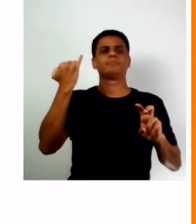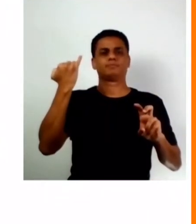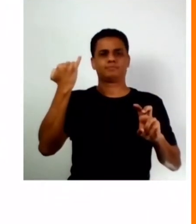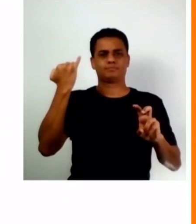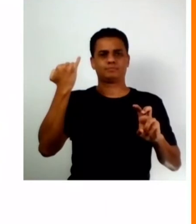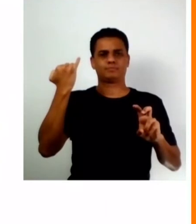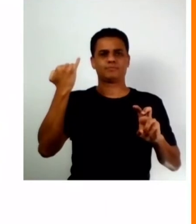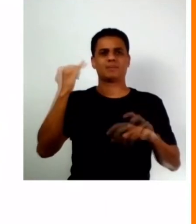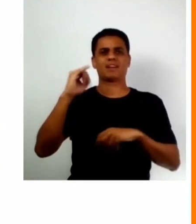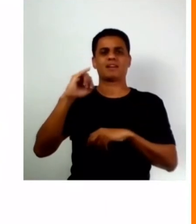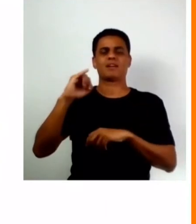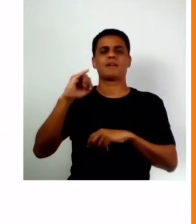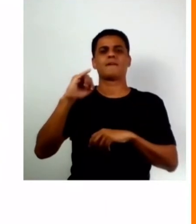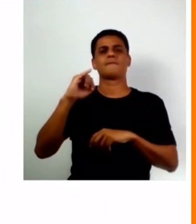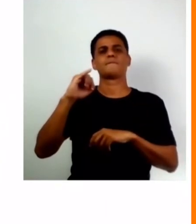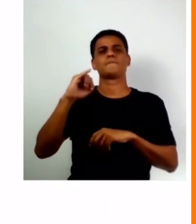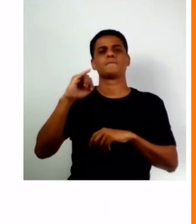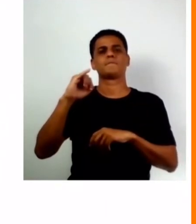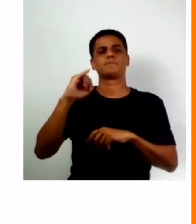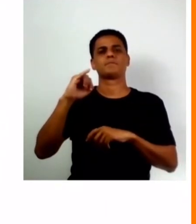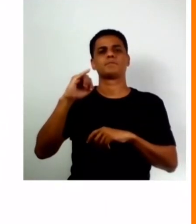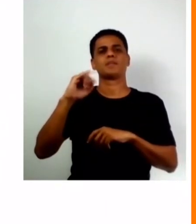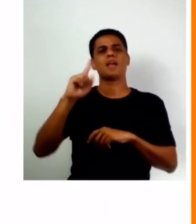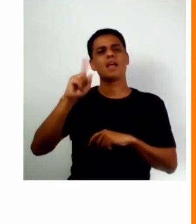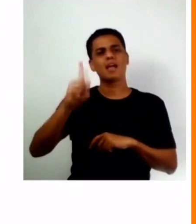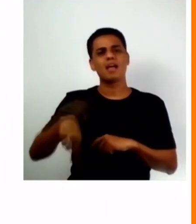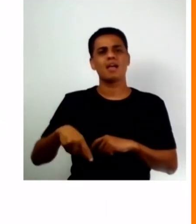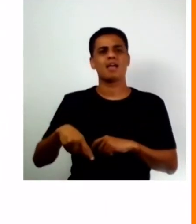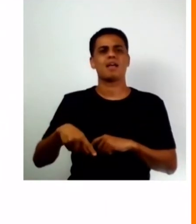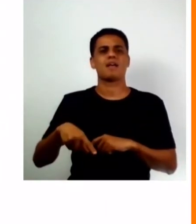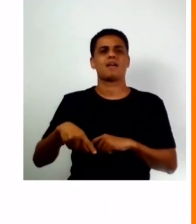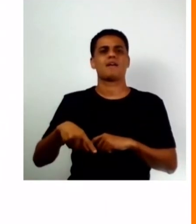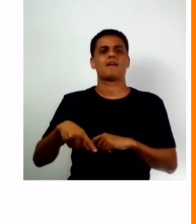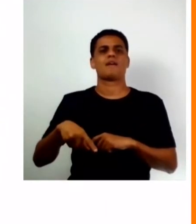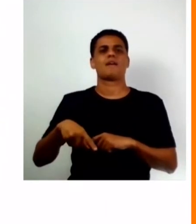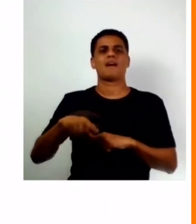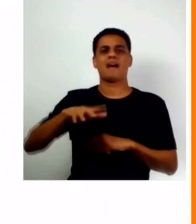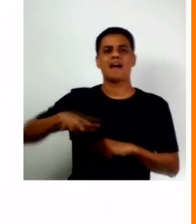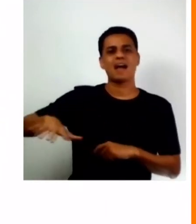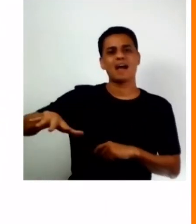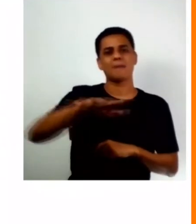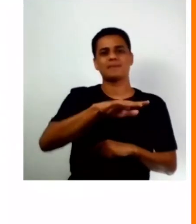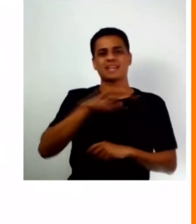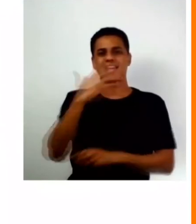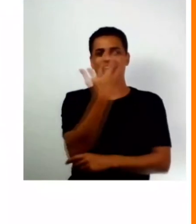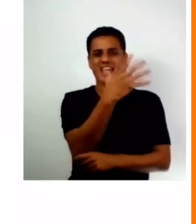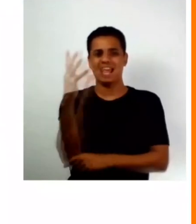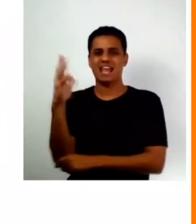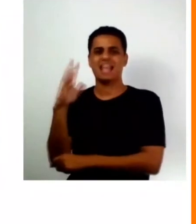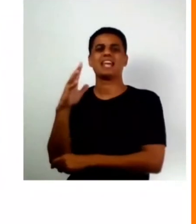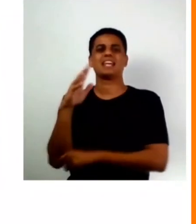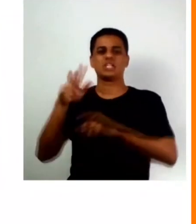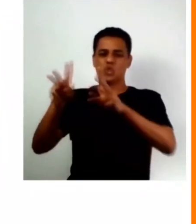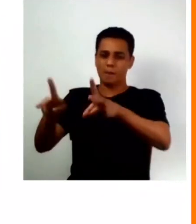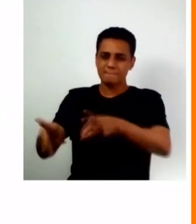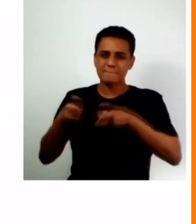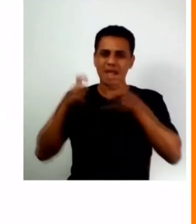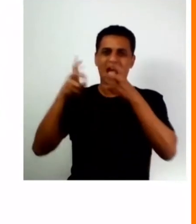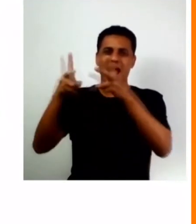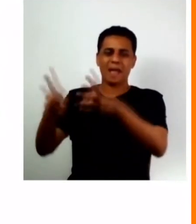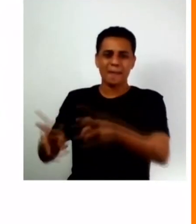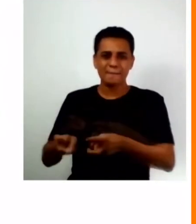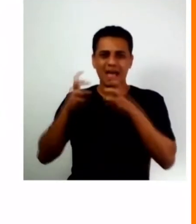explosiones de uso do medio ambiente en explotaciones mineras ou forestales que generan